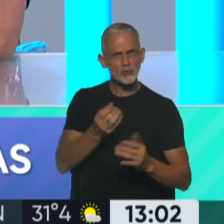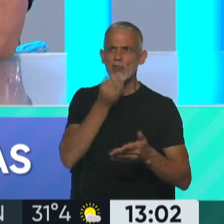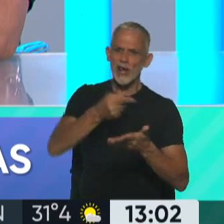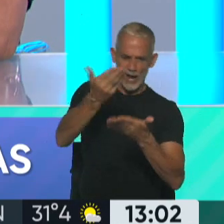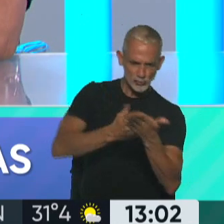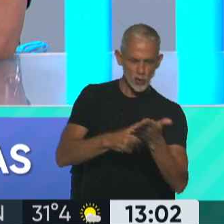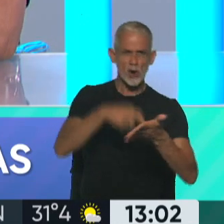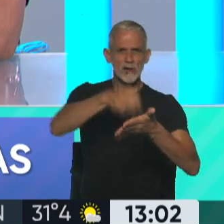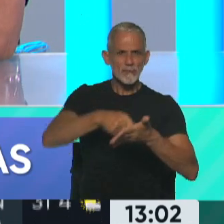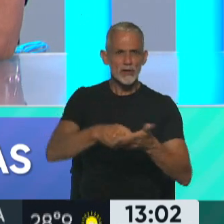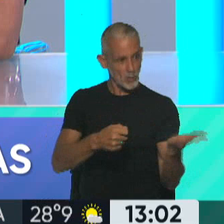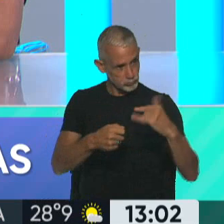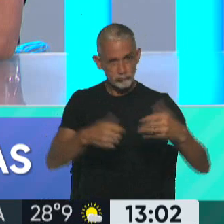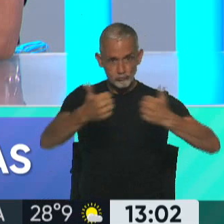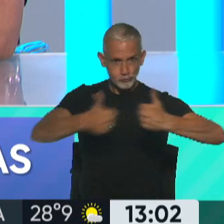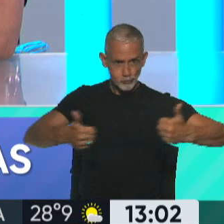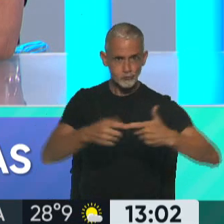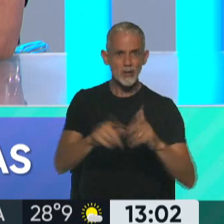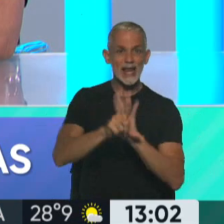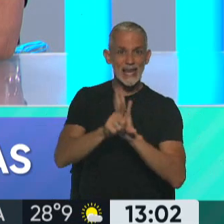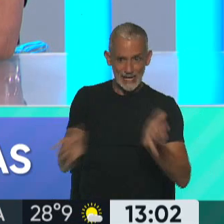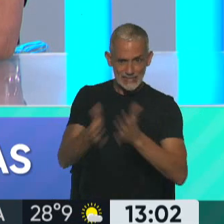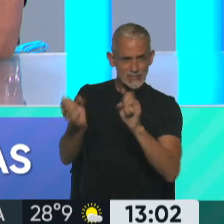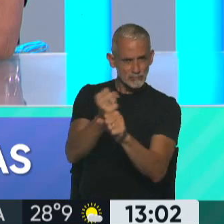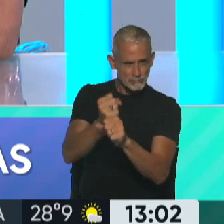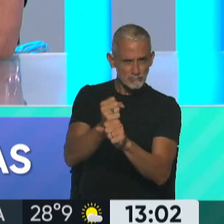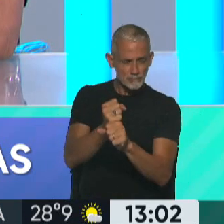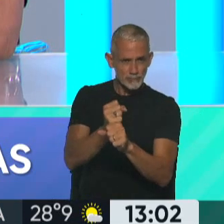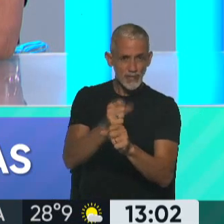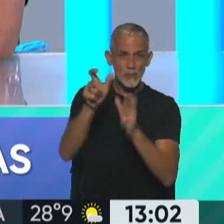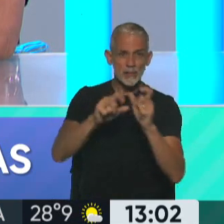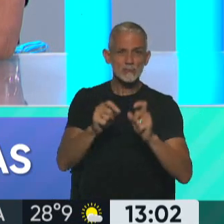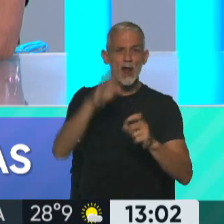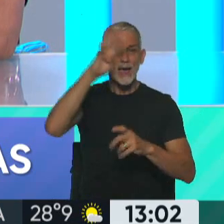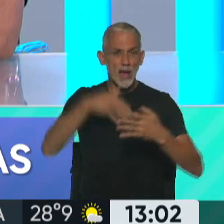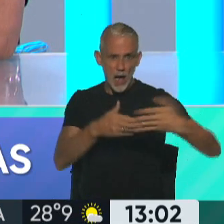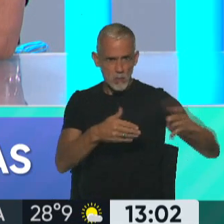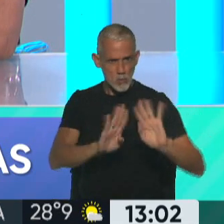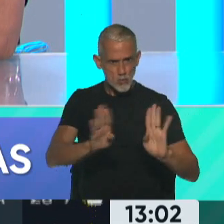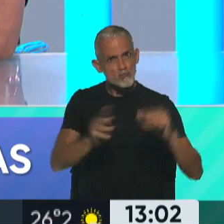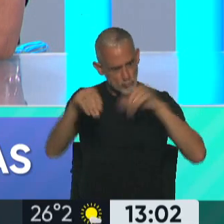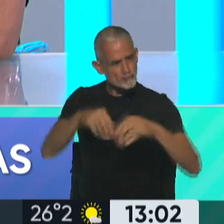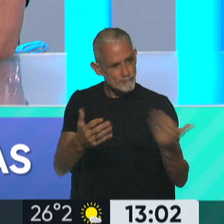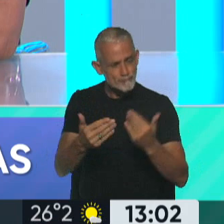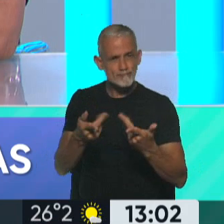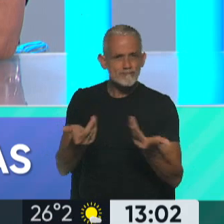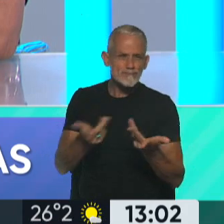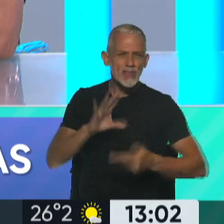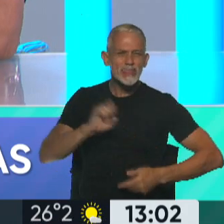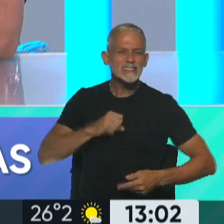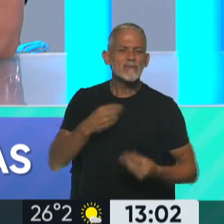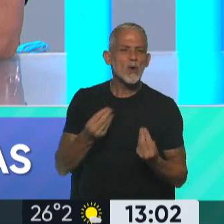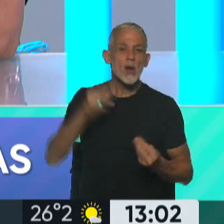con participación indígena, las leyes que se han promovido con amplia participación indígena, pero el desafío es en nuestro